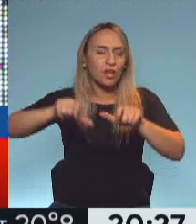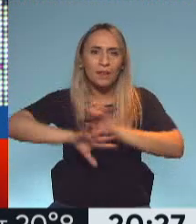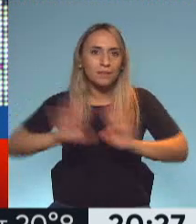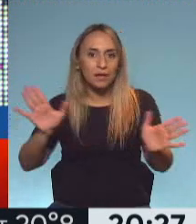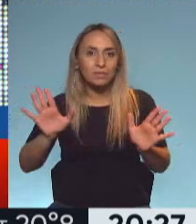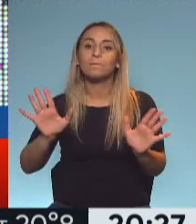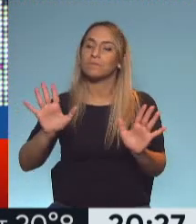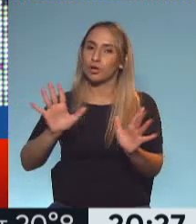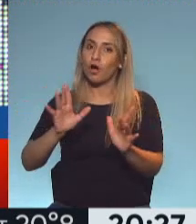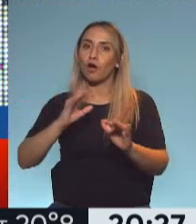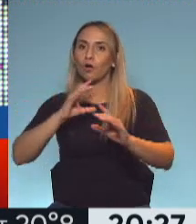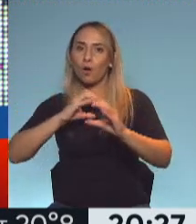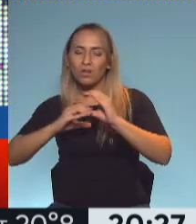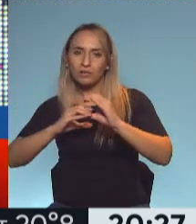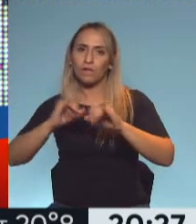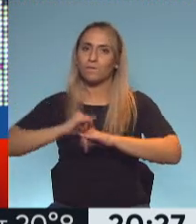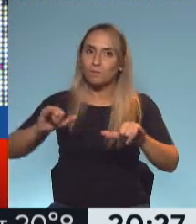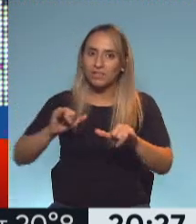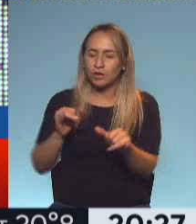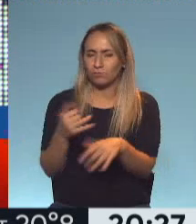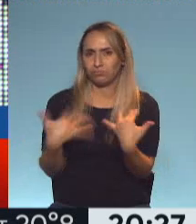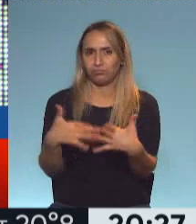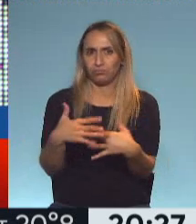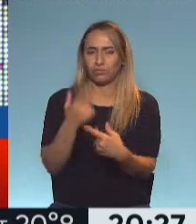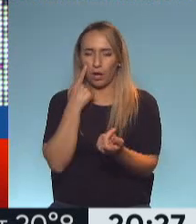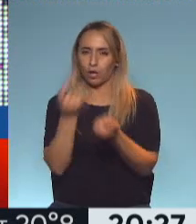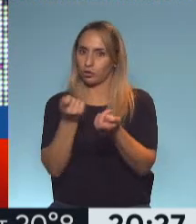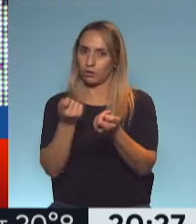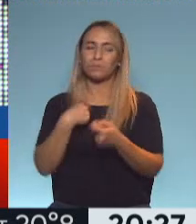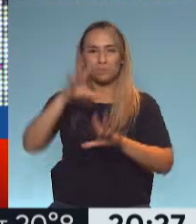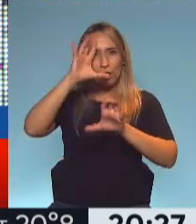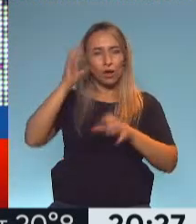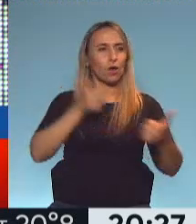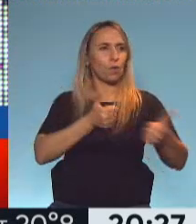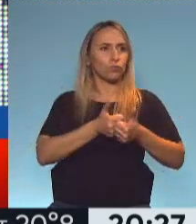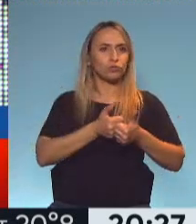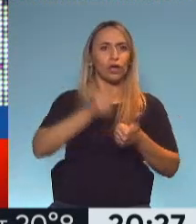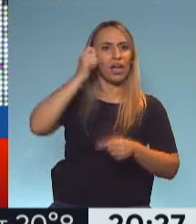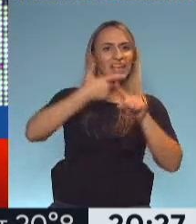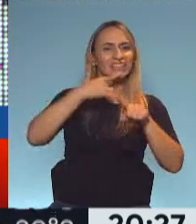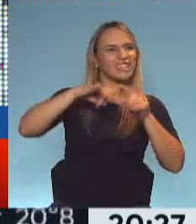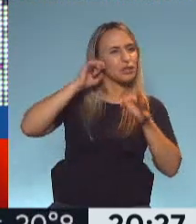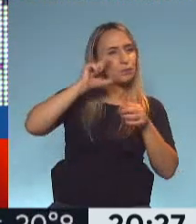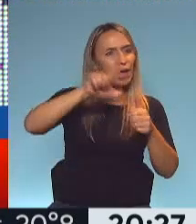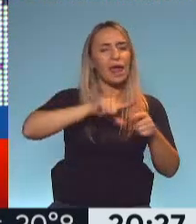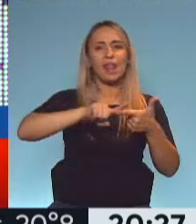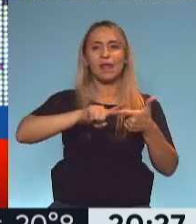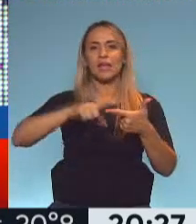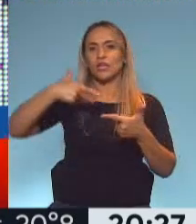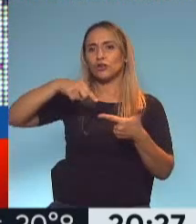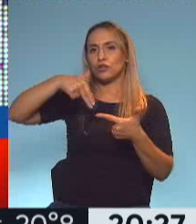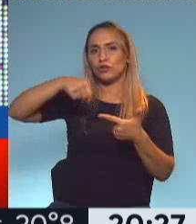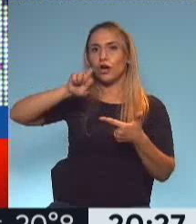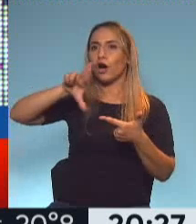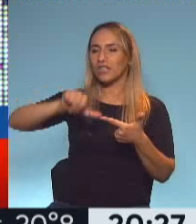ese lugar. Y me acuerdo cuando llegamos con la comisión, con Adolfo Pérez Esquivel, con Nora Cortinas, que fueron recibidos en todo el mundo, que han estado en conflictos